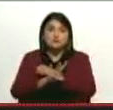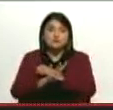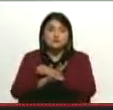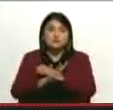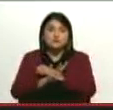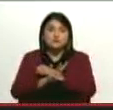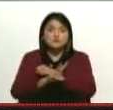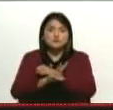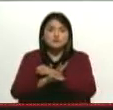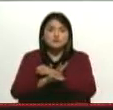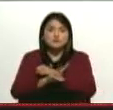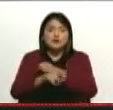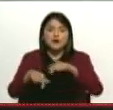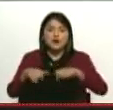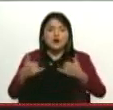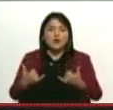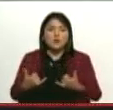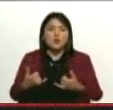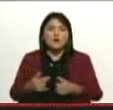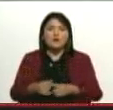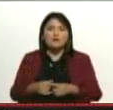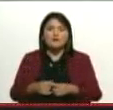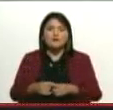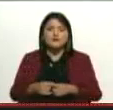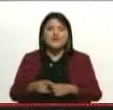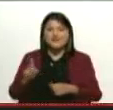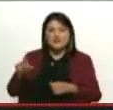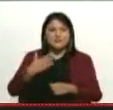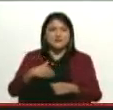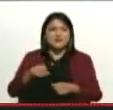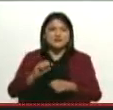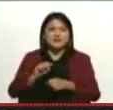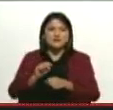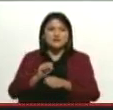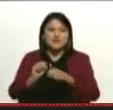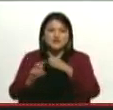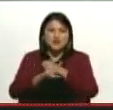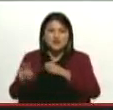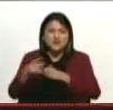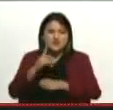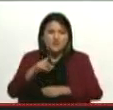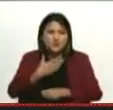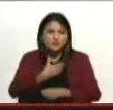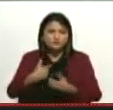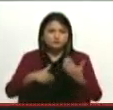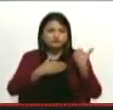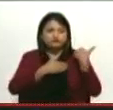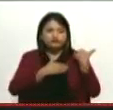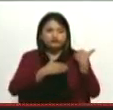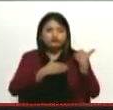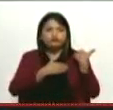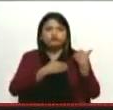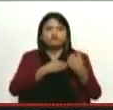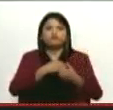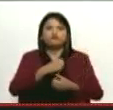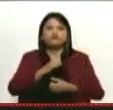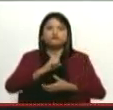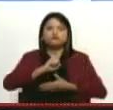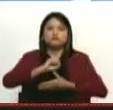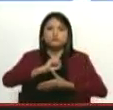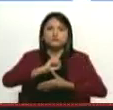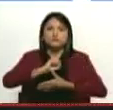celac estamos hoy en una actividad como bien lo decía de ciencia y tecnología donde en breves minutos estará